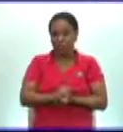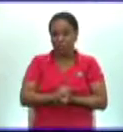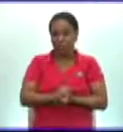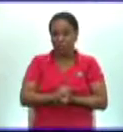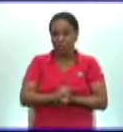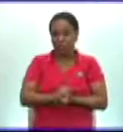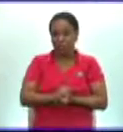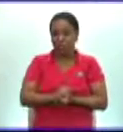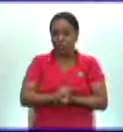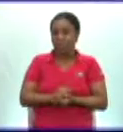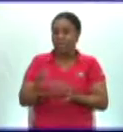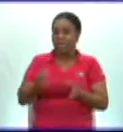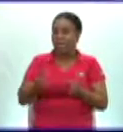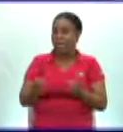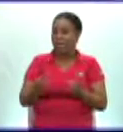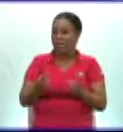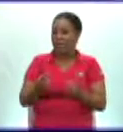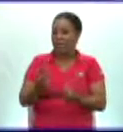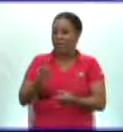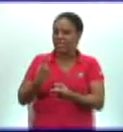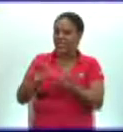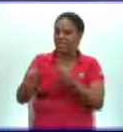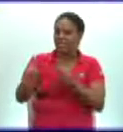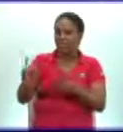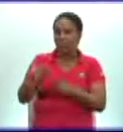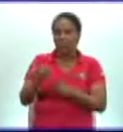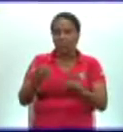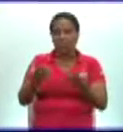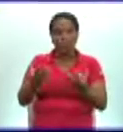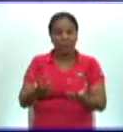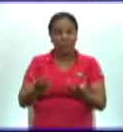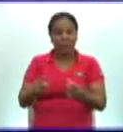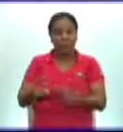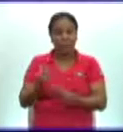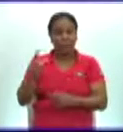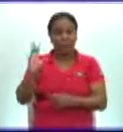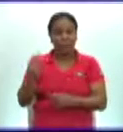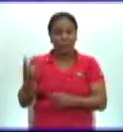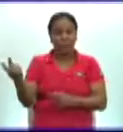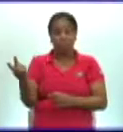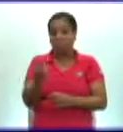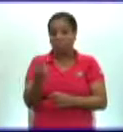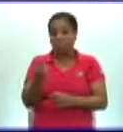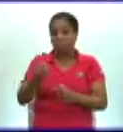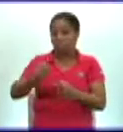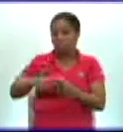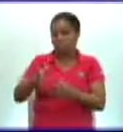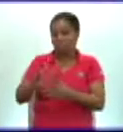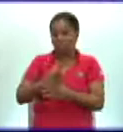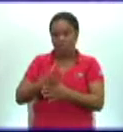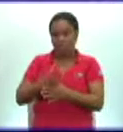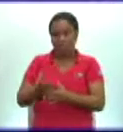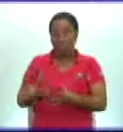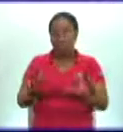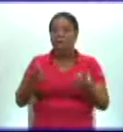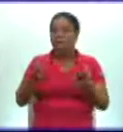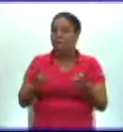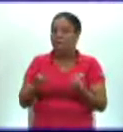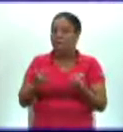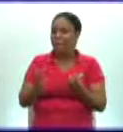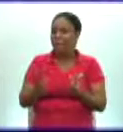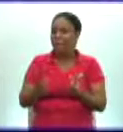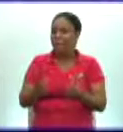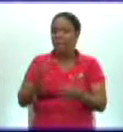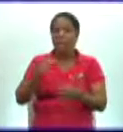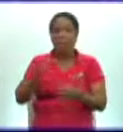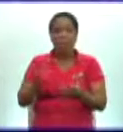y no que me pese, porque estamos hablando de dos magnitudes diferentes. La masa es una magnitud escalar